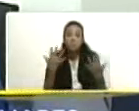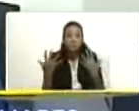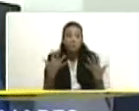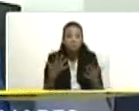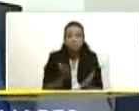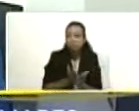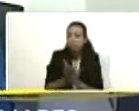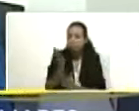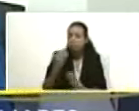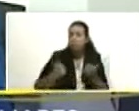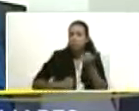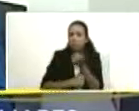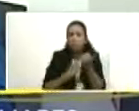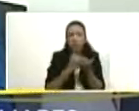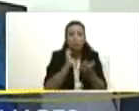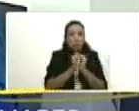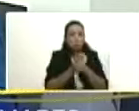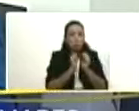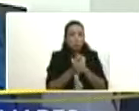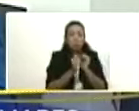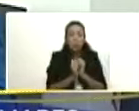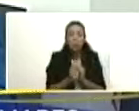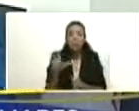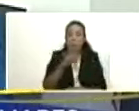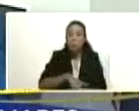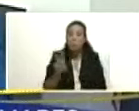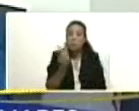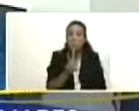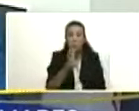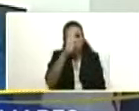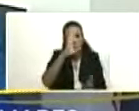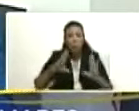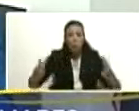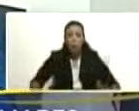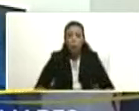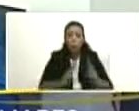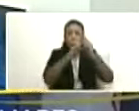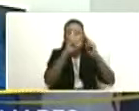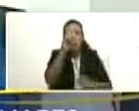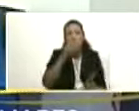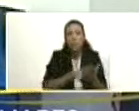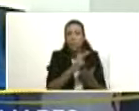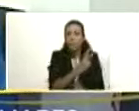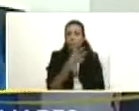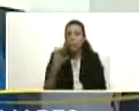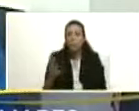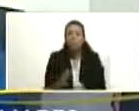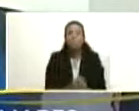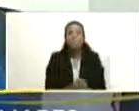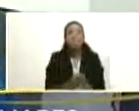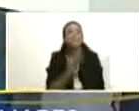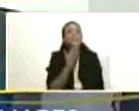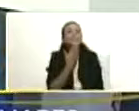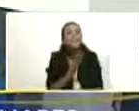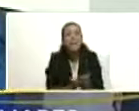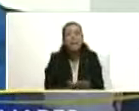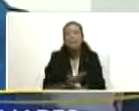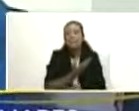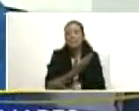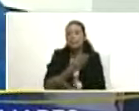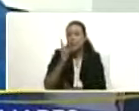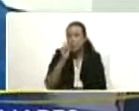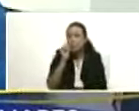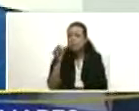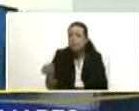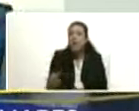firme y al frente con el deporte venezolano y bueno, rumbo a París 2024. Gracias, Edward. Bueno,